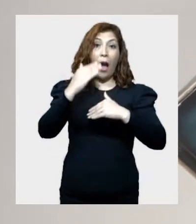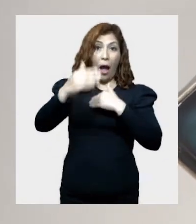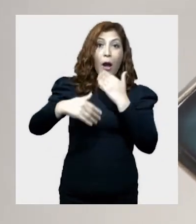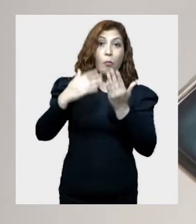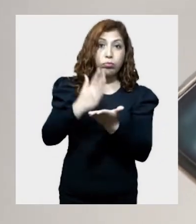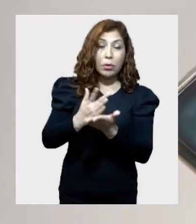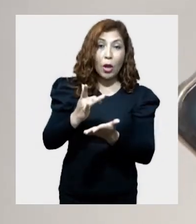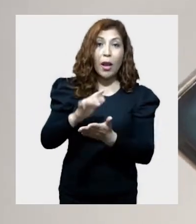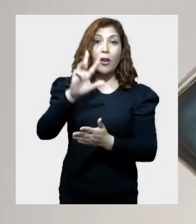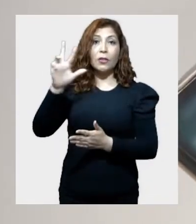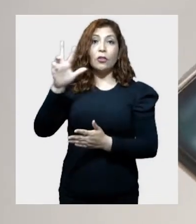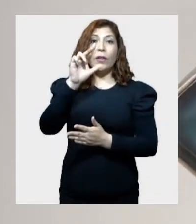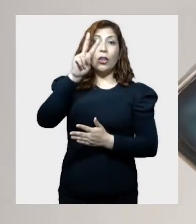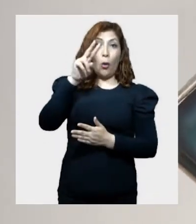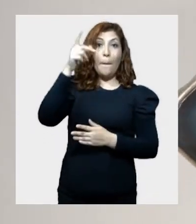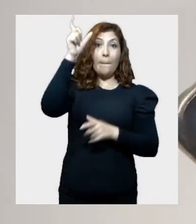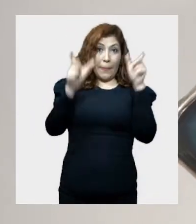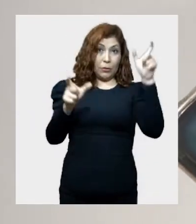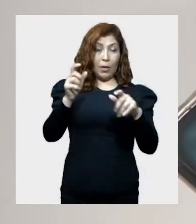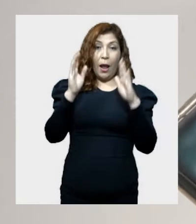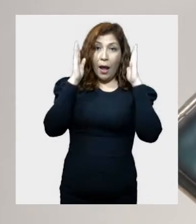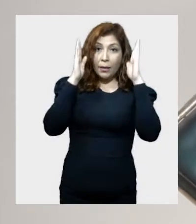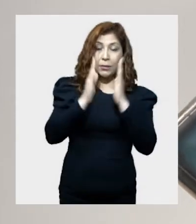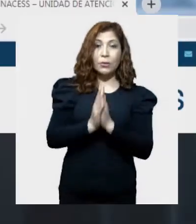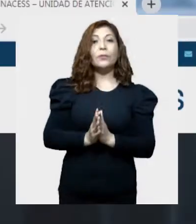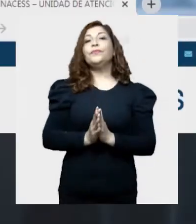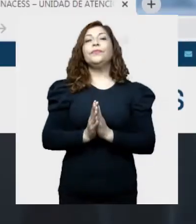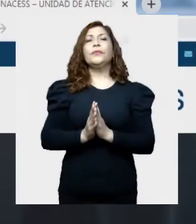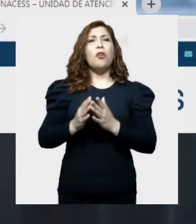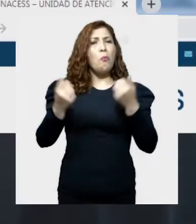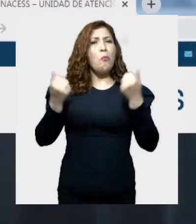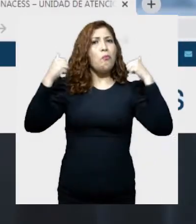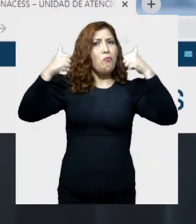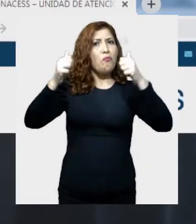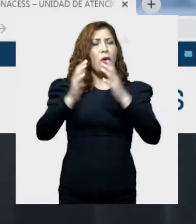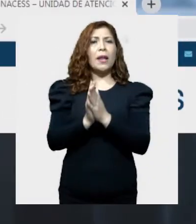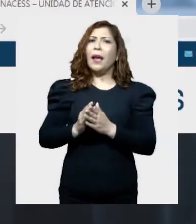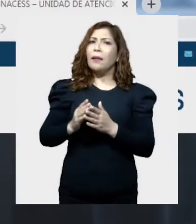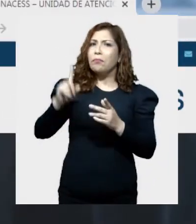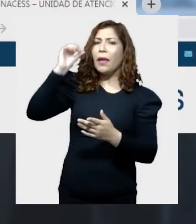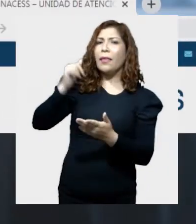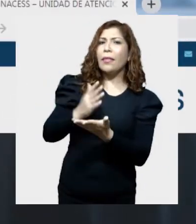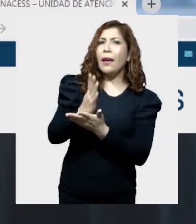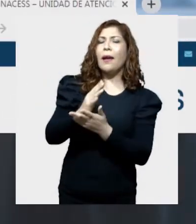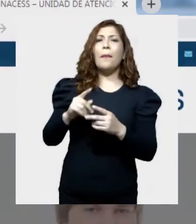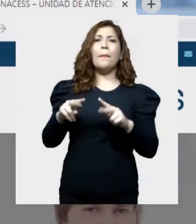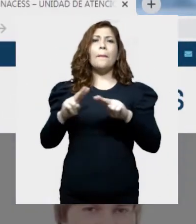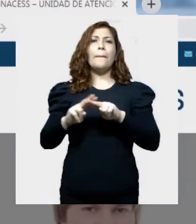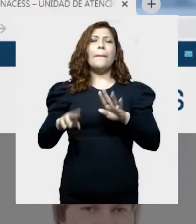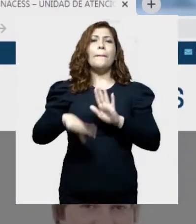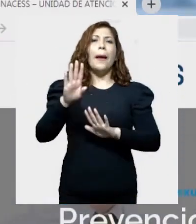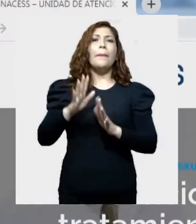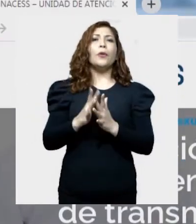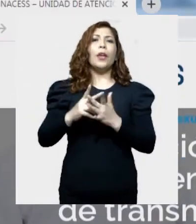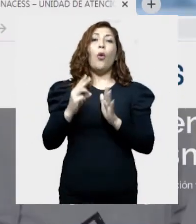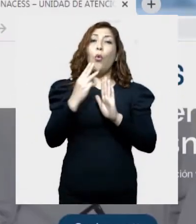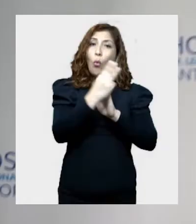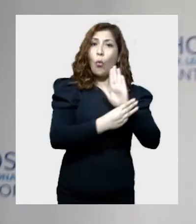atendido 992 pacientes. La exitosa iniciativa se ve reforzada por la puesta en marcha de un sitio